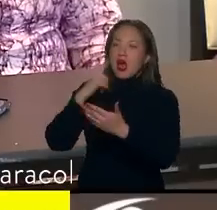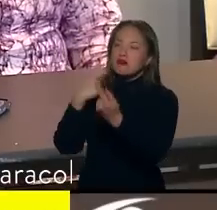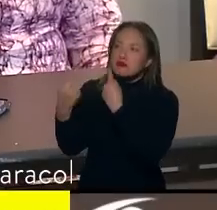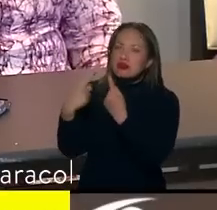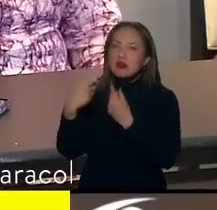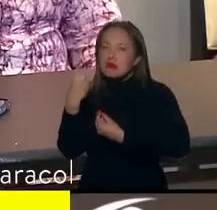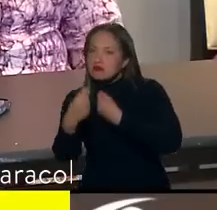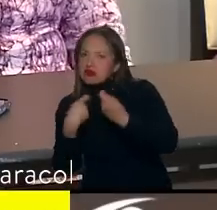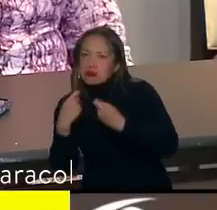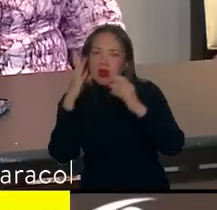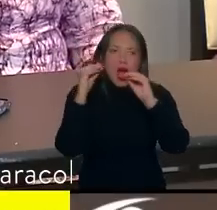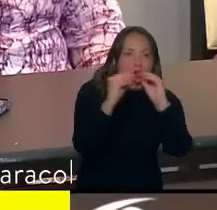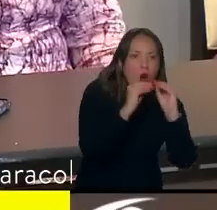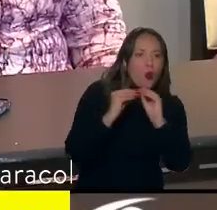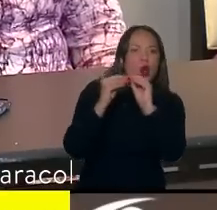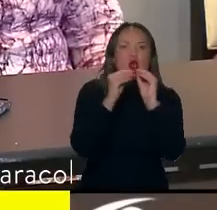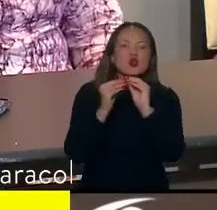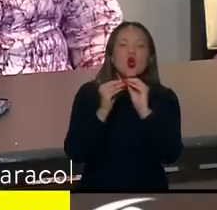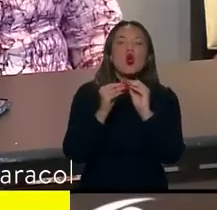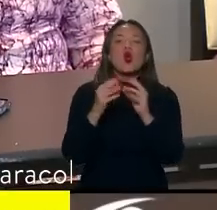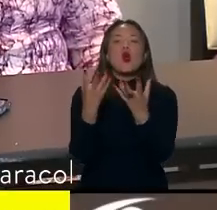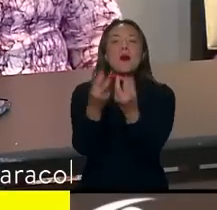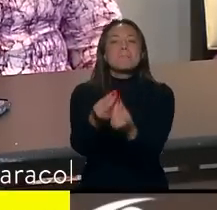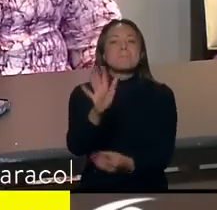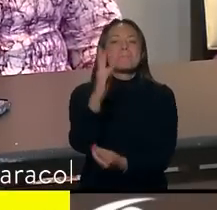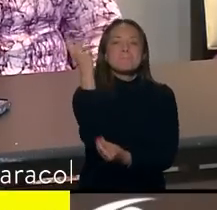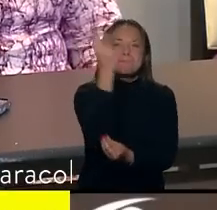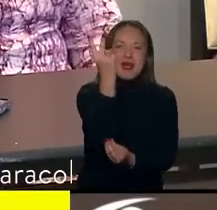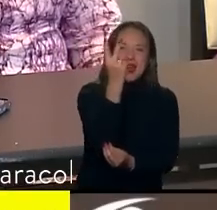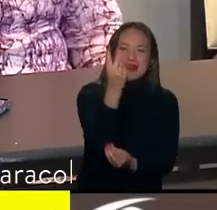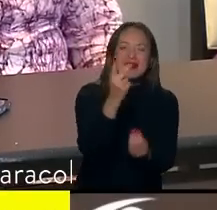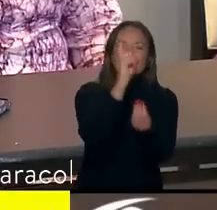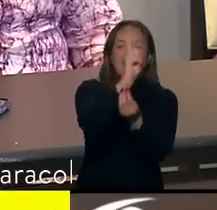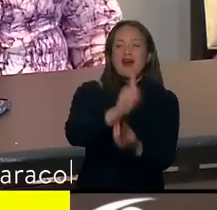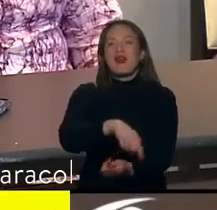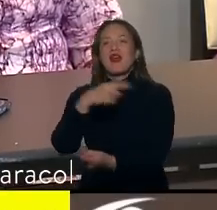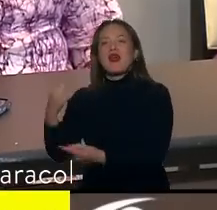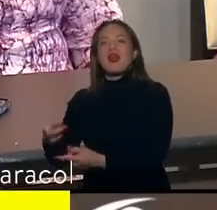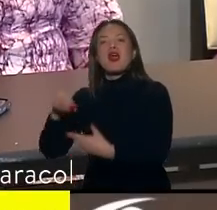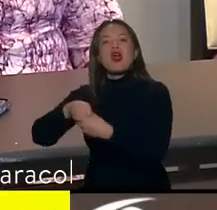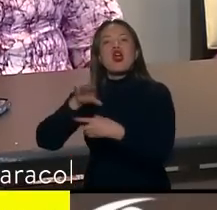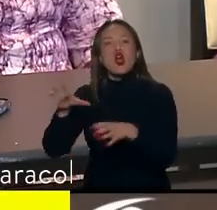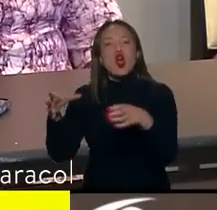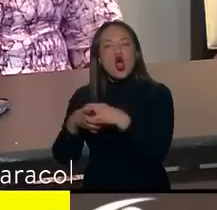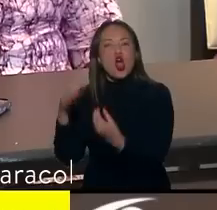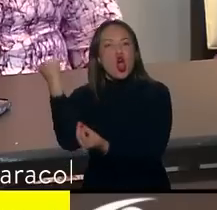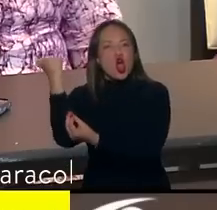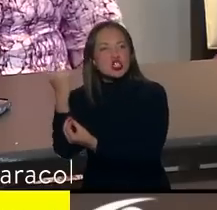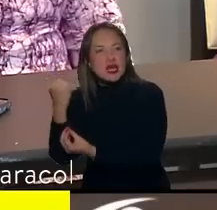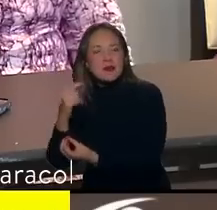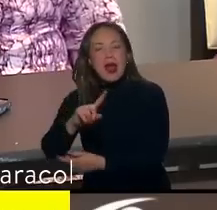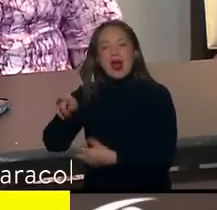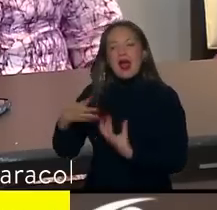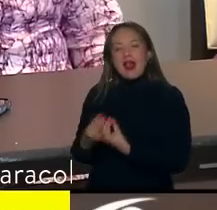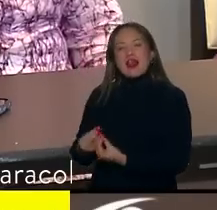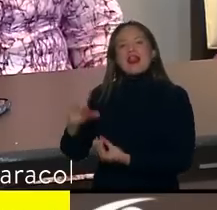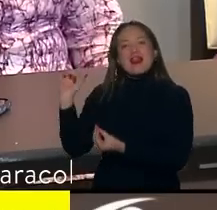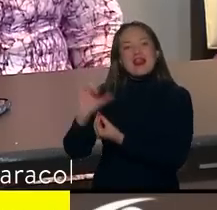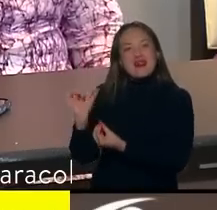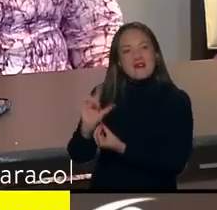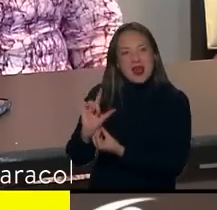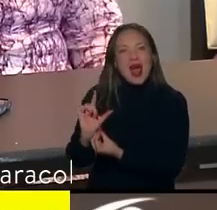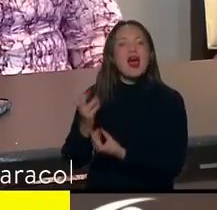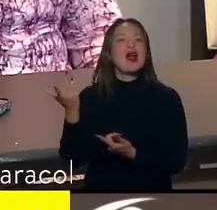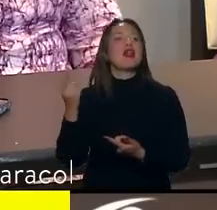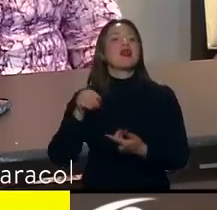negociaciones con el Partido Verde, con el Partido Comunes, con el Partido Conservador, con el Partido Liberal,